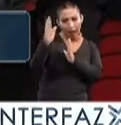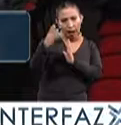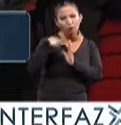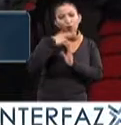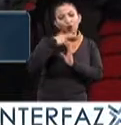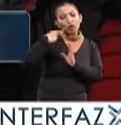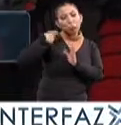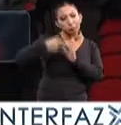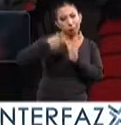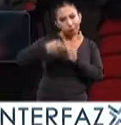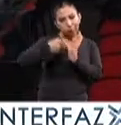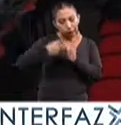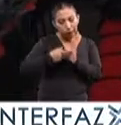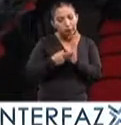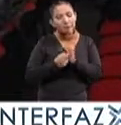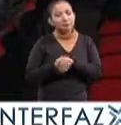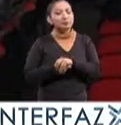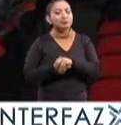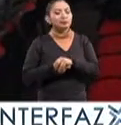su uso sistemático.